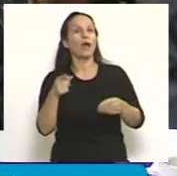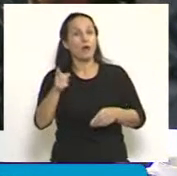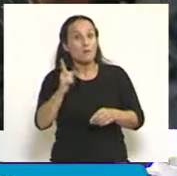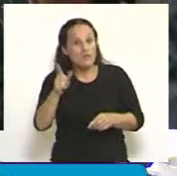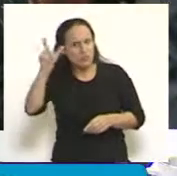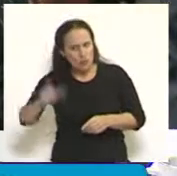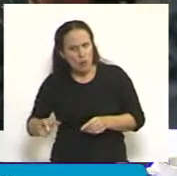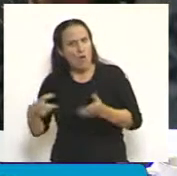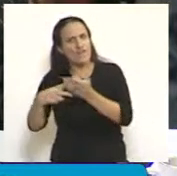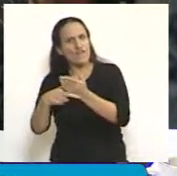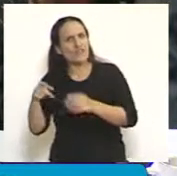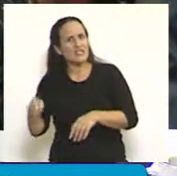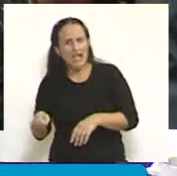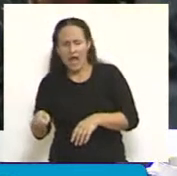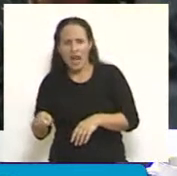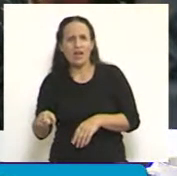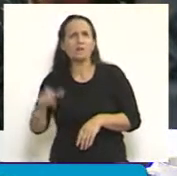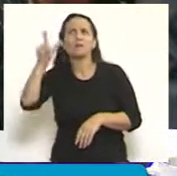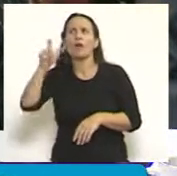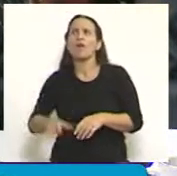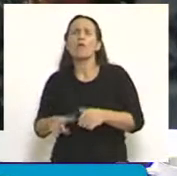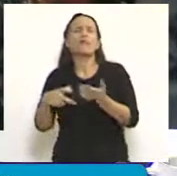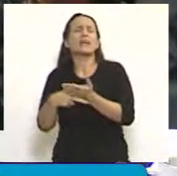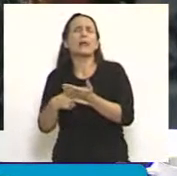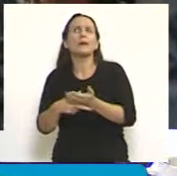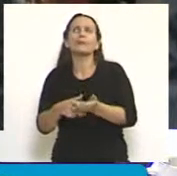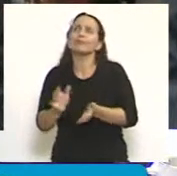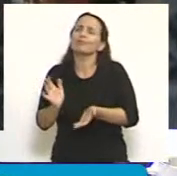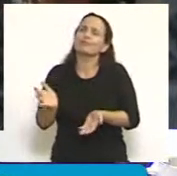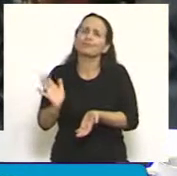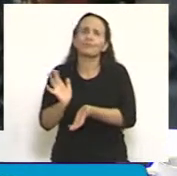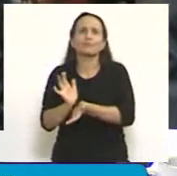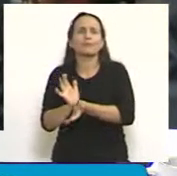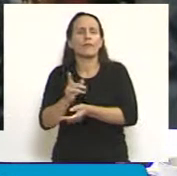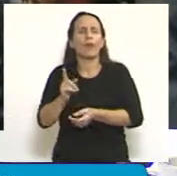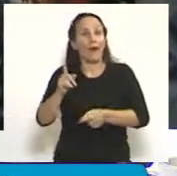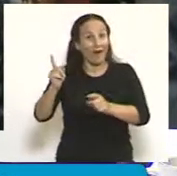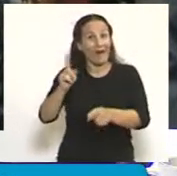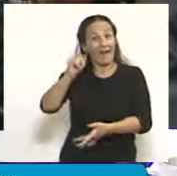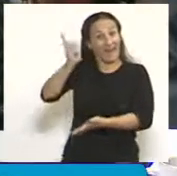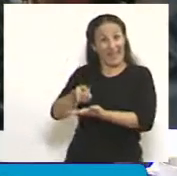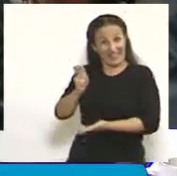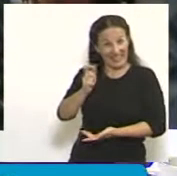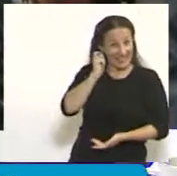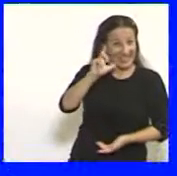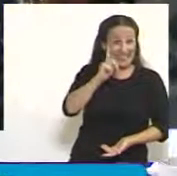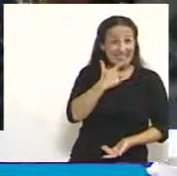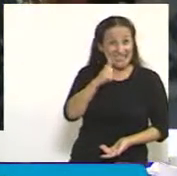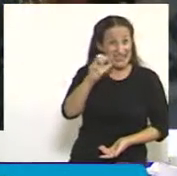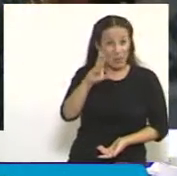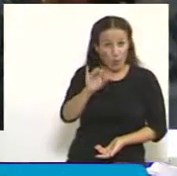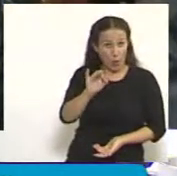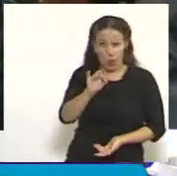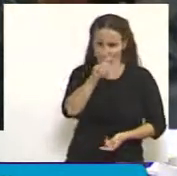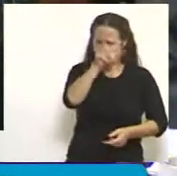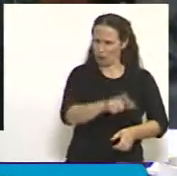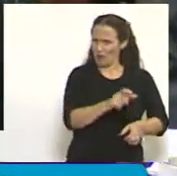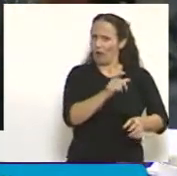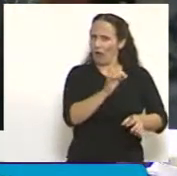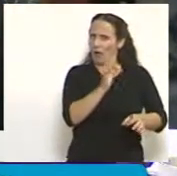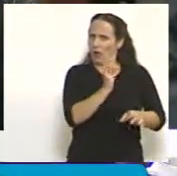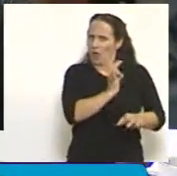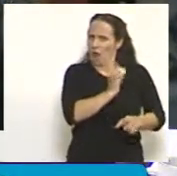fiscal cuando hablaba de una investigación que había llevado a cabo y que podía llevar a la presidenta de la Nación al